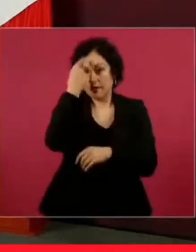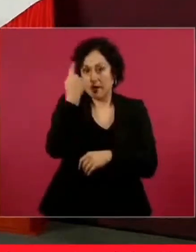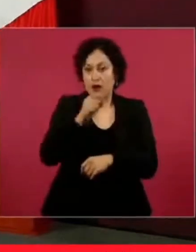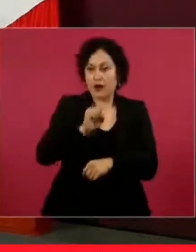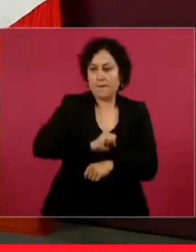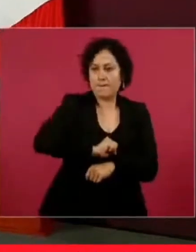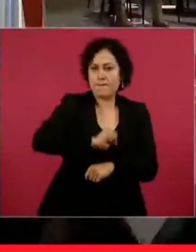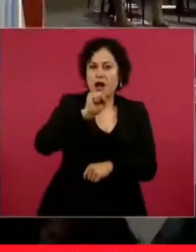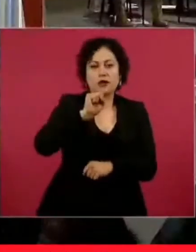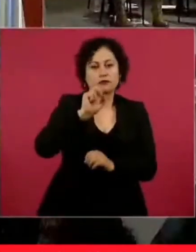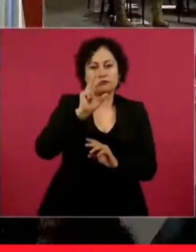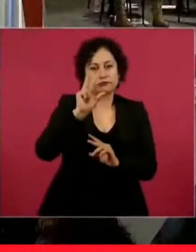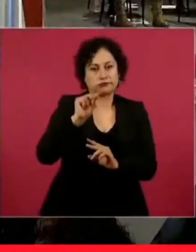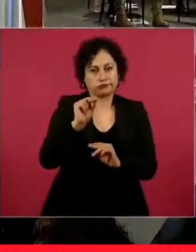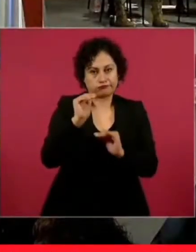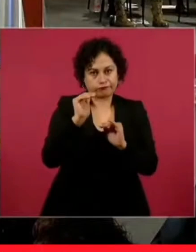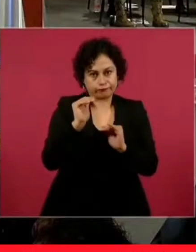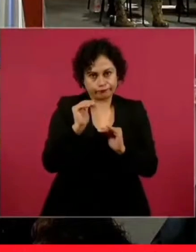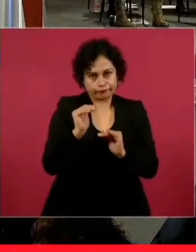Adelante.